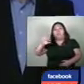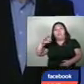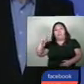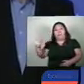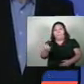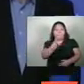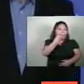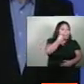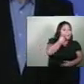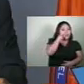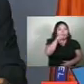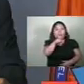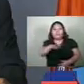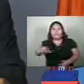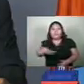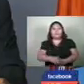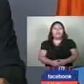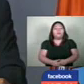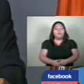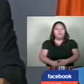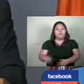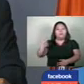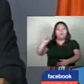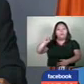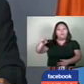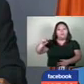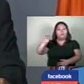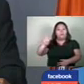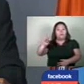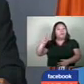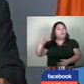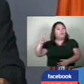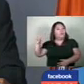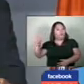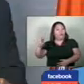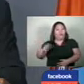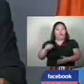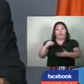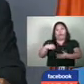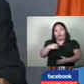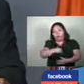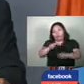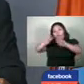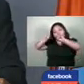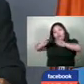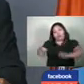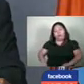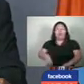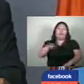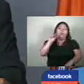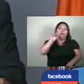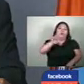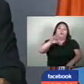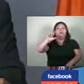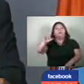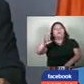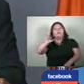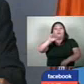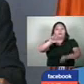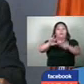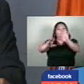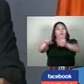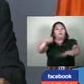personas. En 1422 consultas, emergencias atendidas fueron 38.302